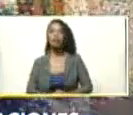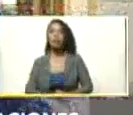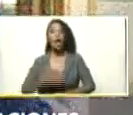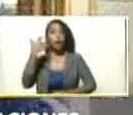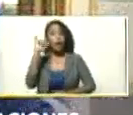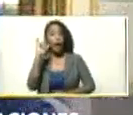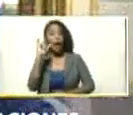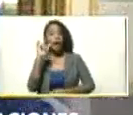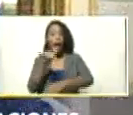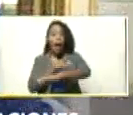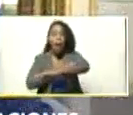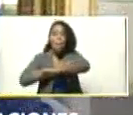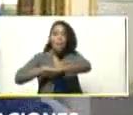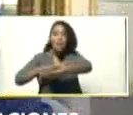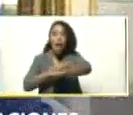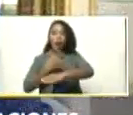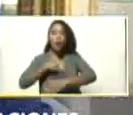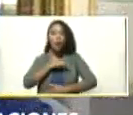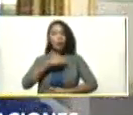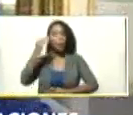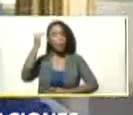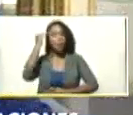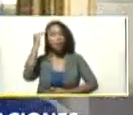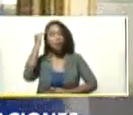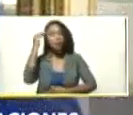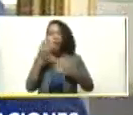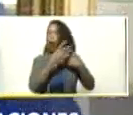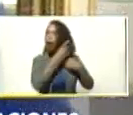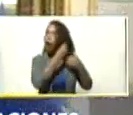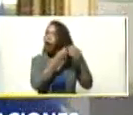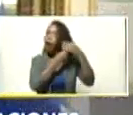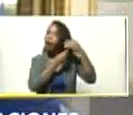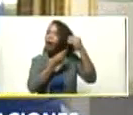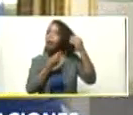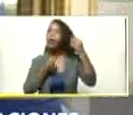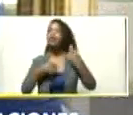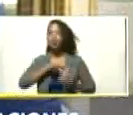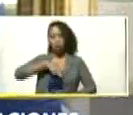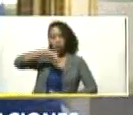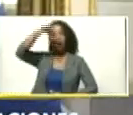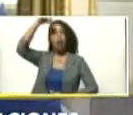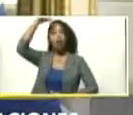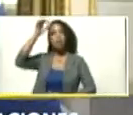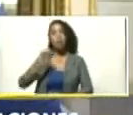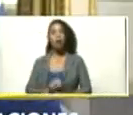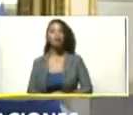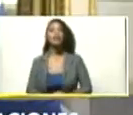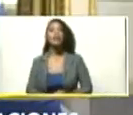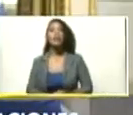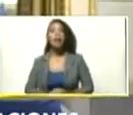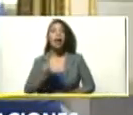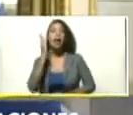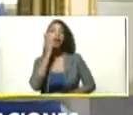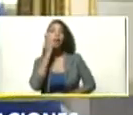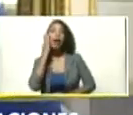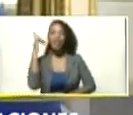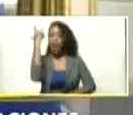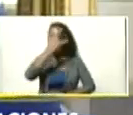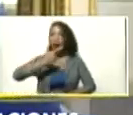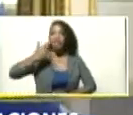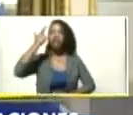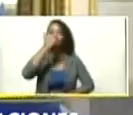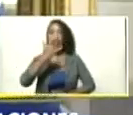nuestra piel, en nuestra mente, en nuestro cabello, en nuestra alma. La madre África, que está en